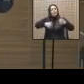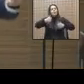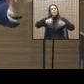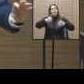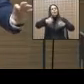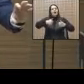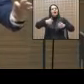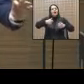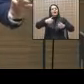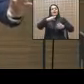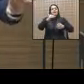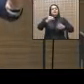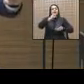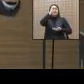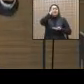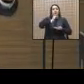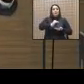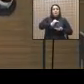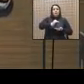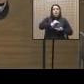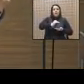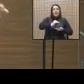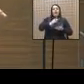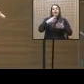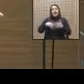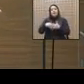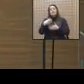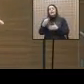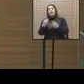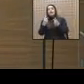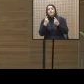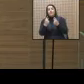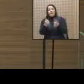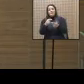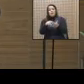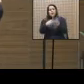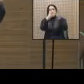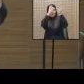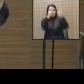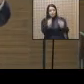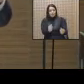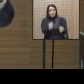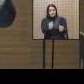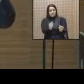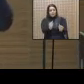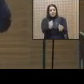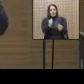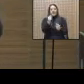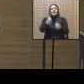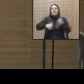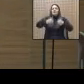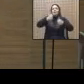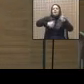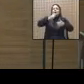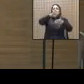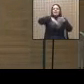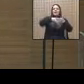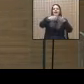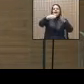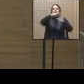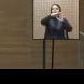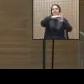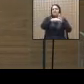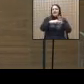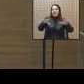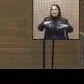¿cuál es el recorte? Salgamos rápido del presupuesto. ¿Y cuál es la agenda de